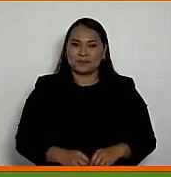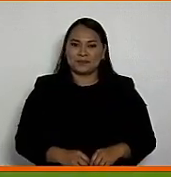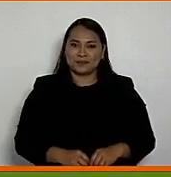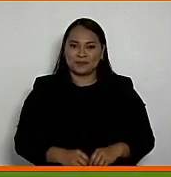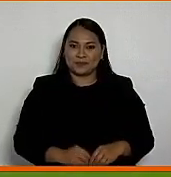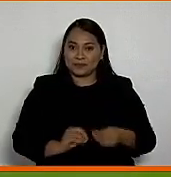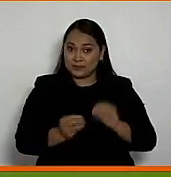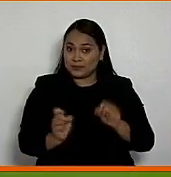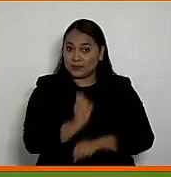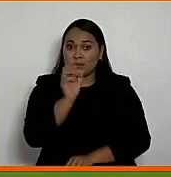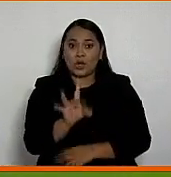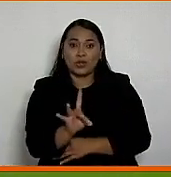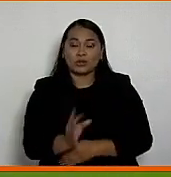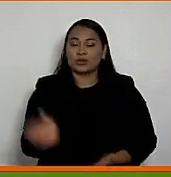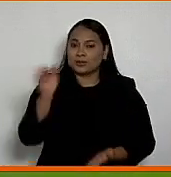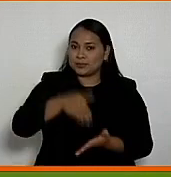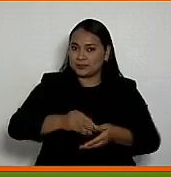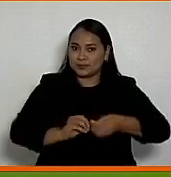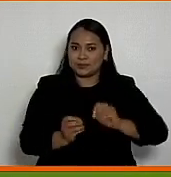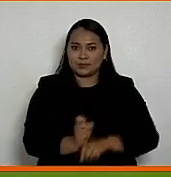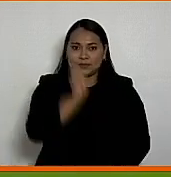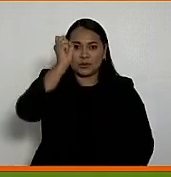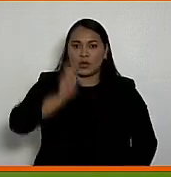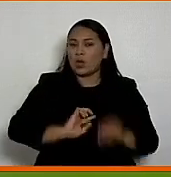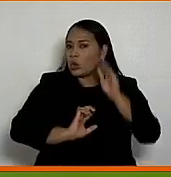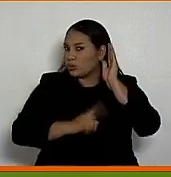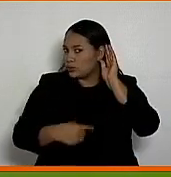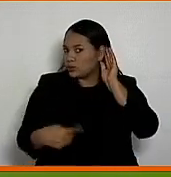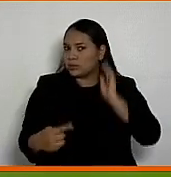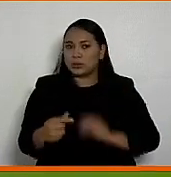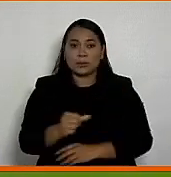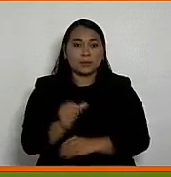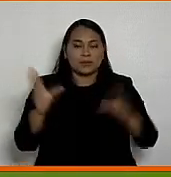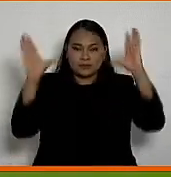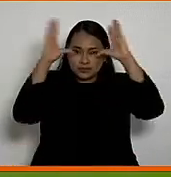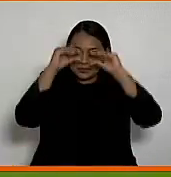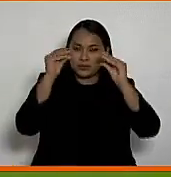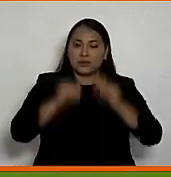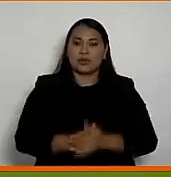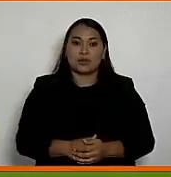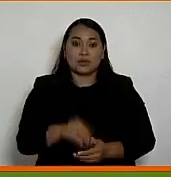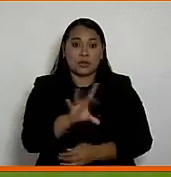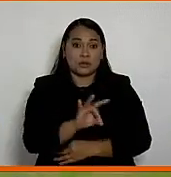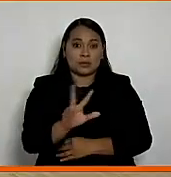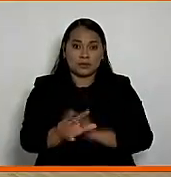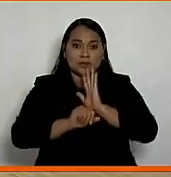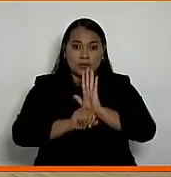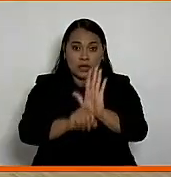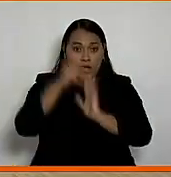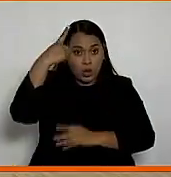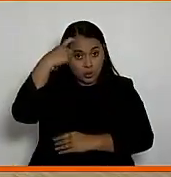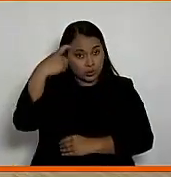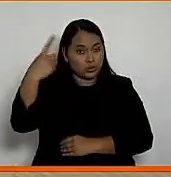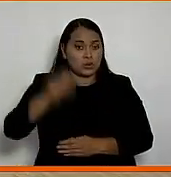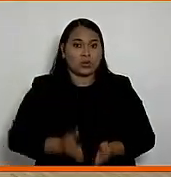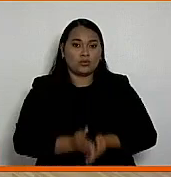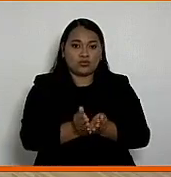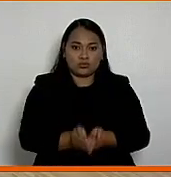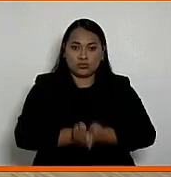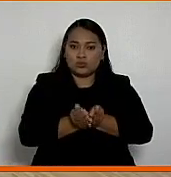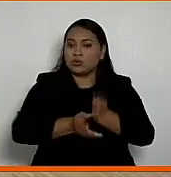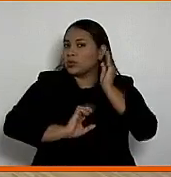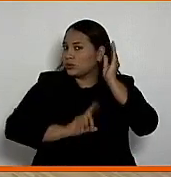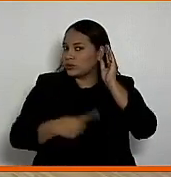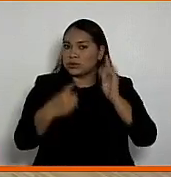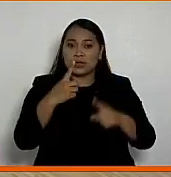el 8. Con gusto te repito tus números afortunados en esta noche. Para Diaria 83 y su símbolo de sueños, bote. Para Multi